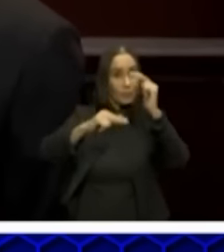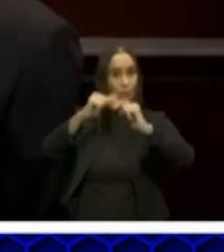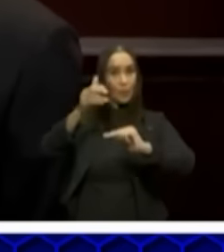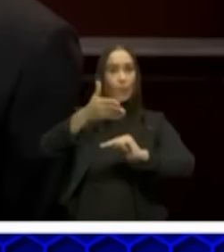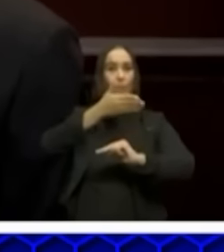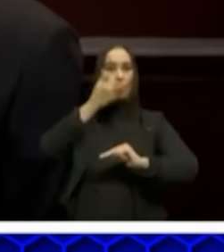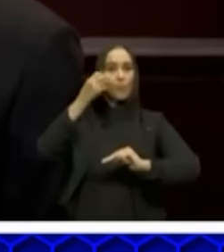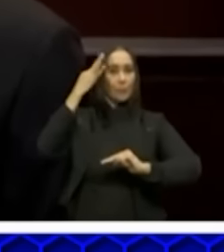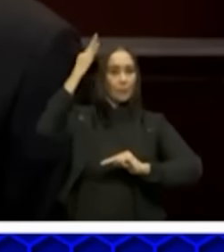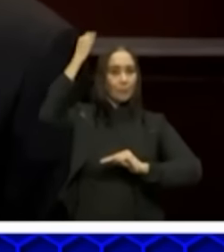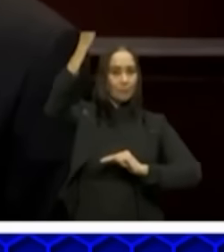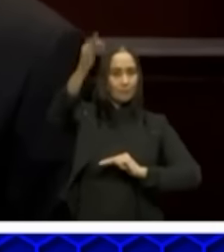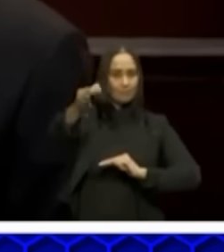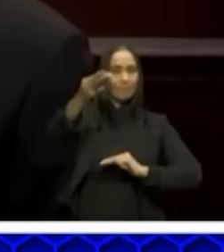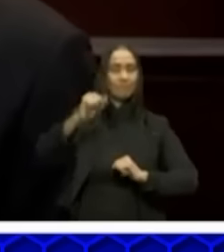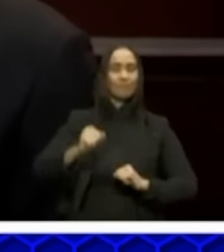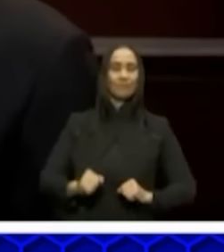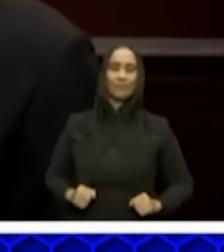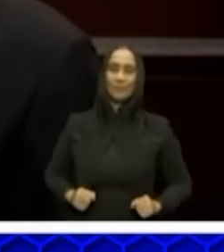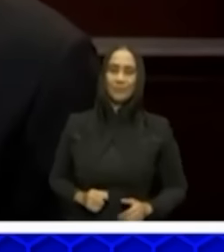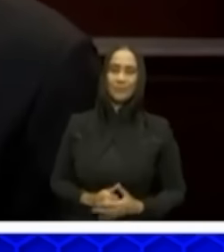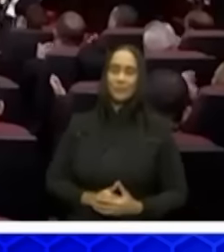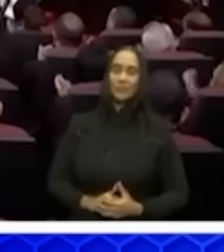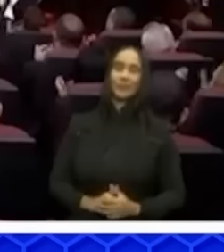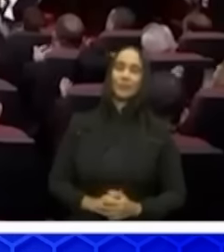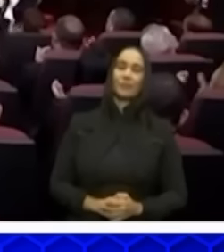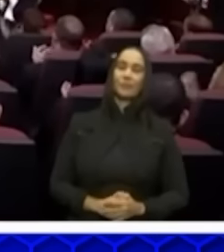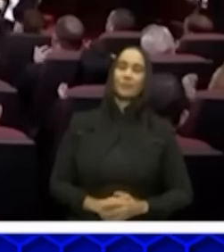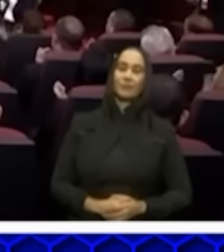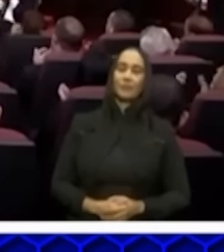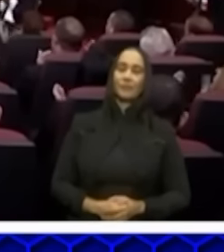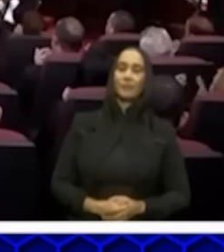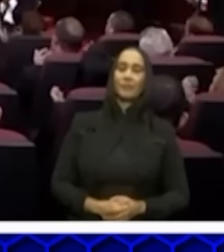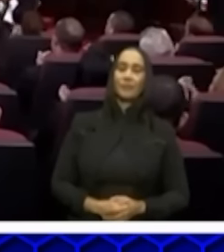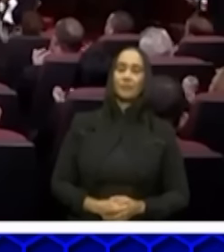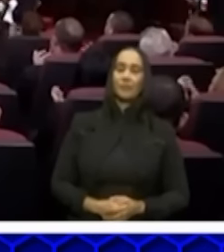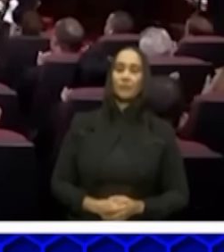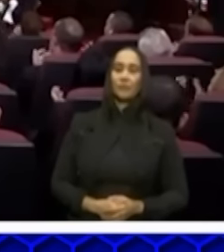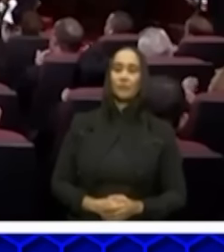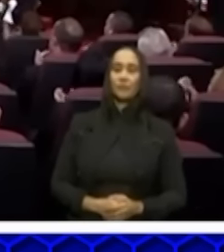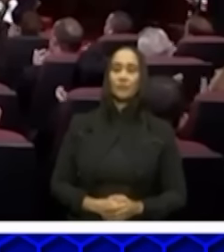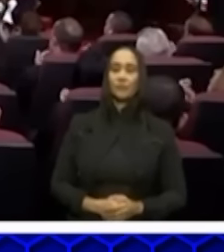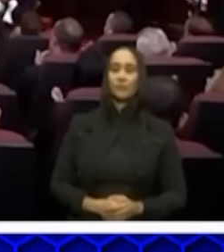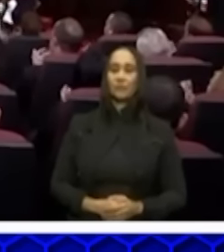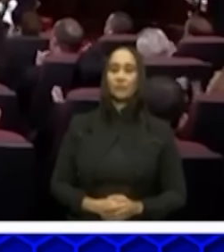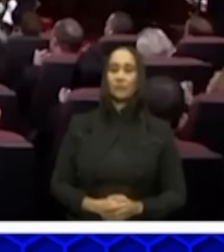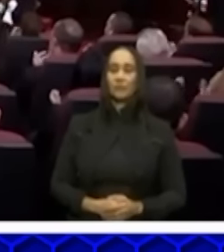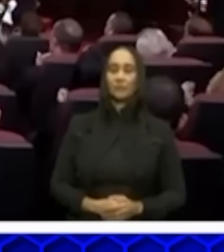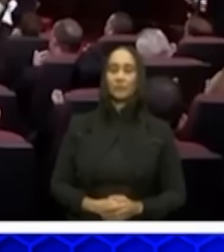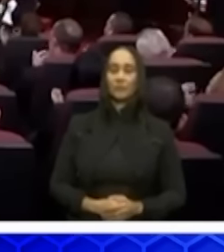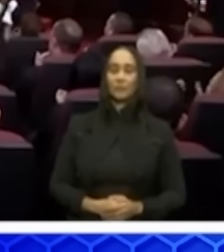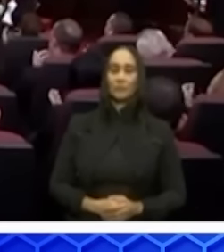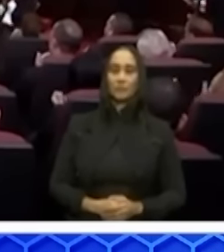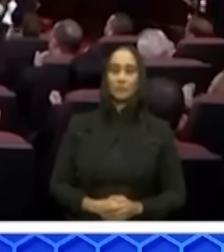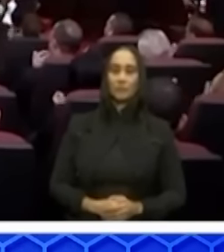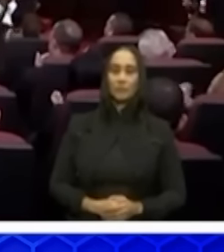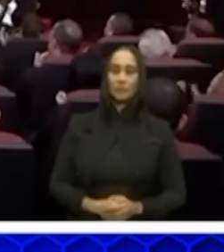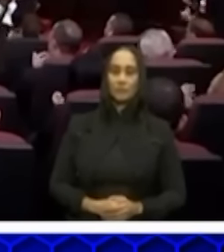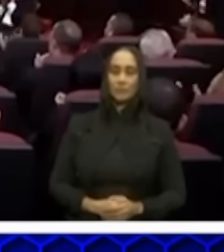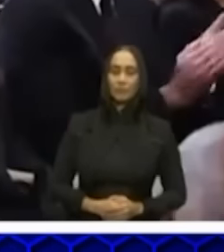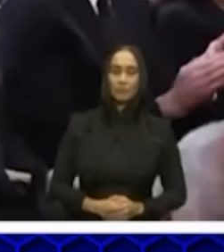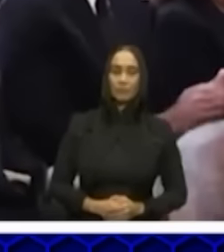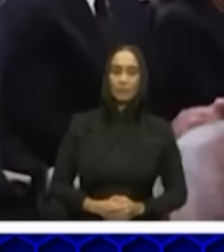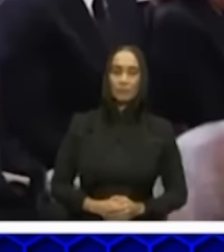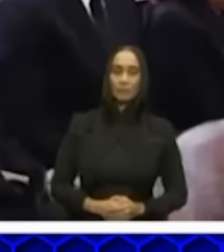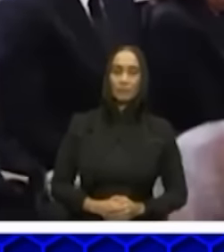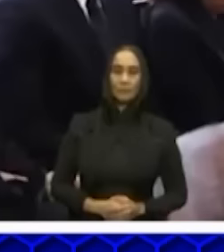importantes que necesita el pueblo dominicano que solamente tiene un parque vehicular de motocicletas